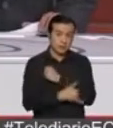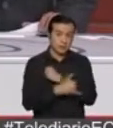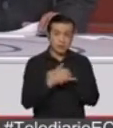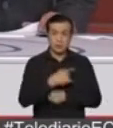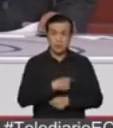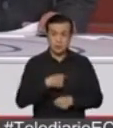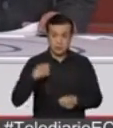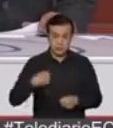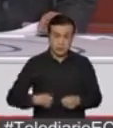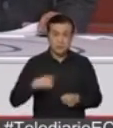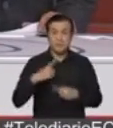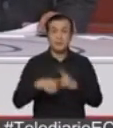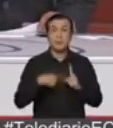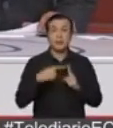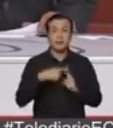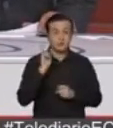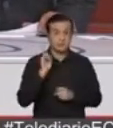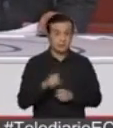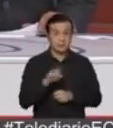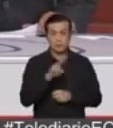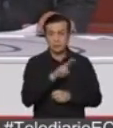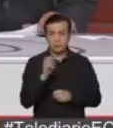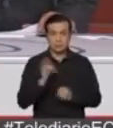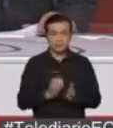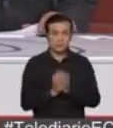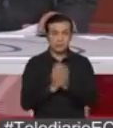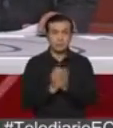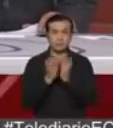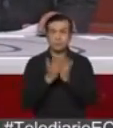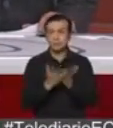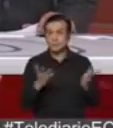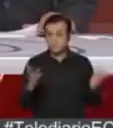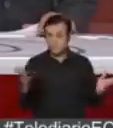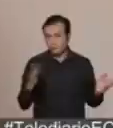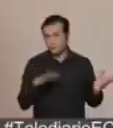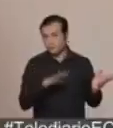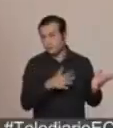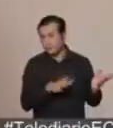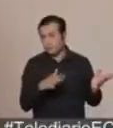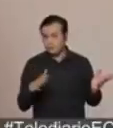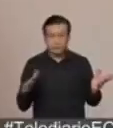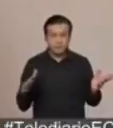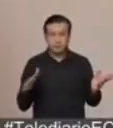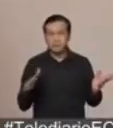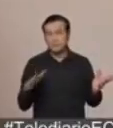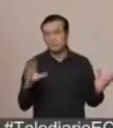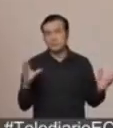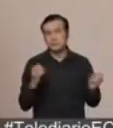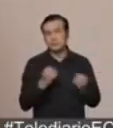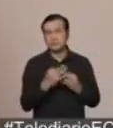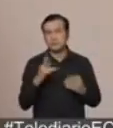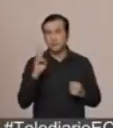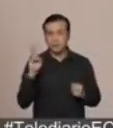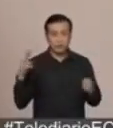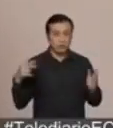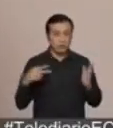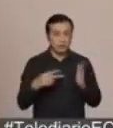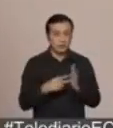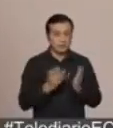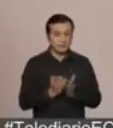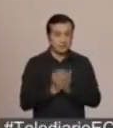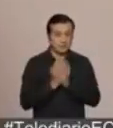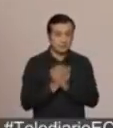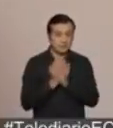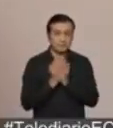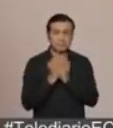1.200 en tránsito. Por lo tanto, estamos hablando de alrededor de unos 2.000 contenedores que tenían